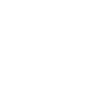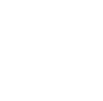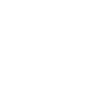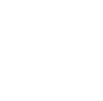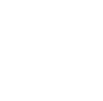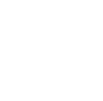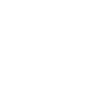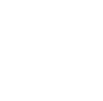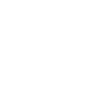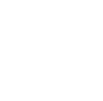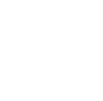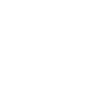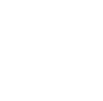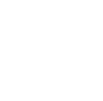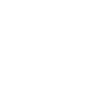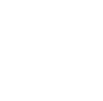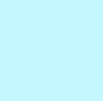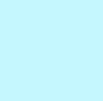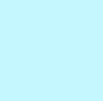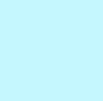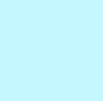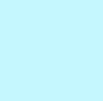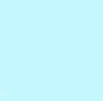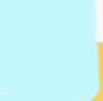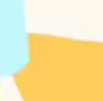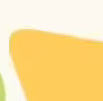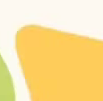Ministerio de Gobernación.